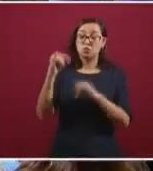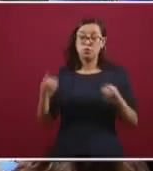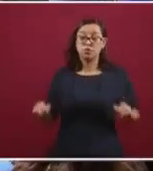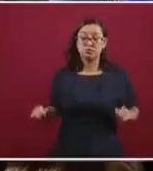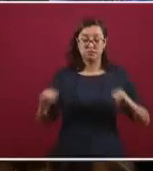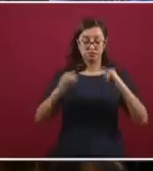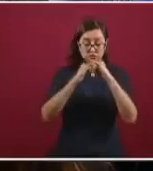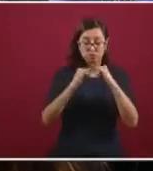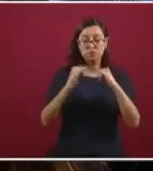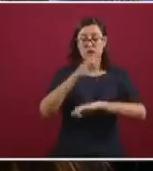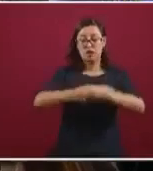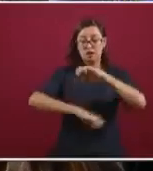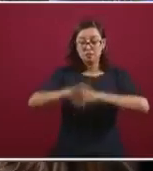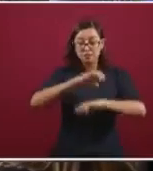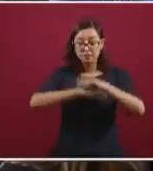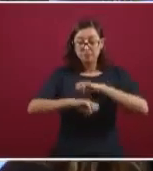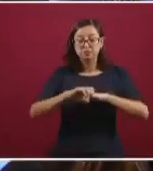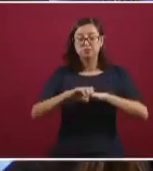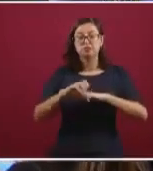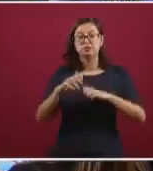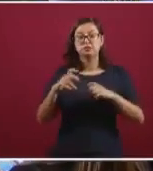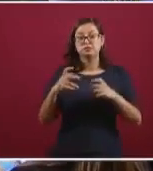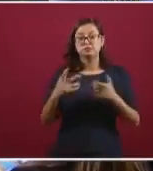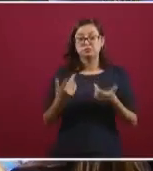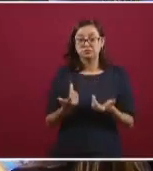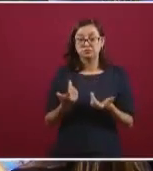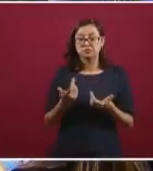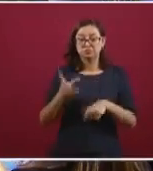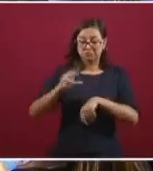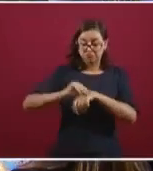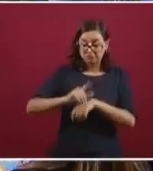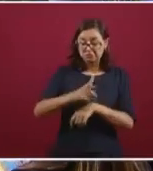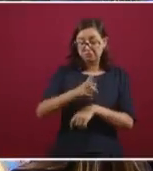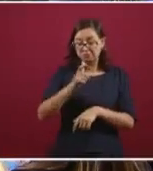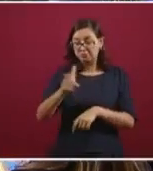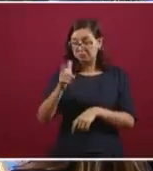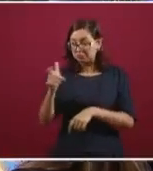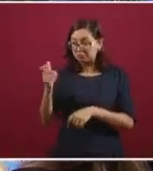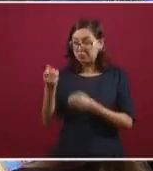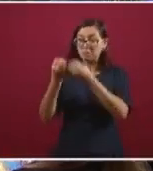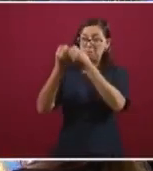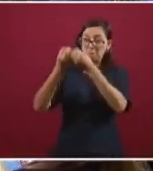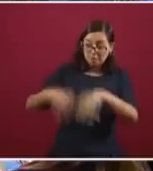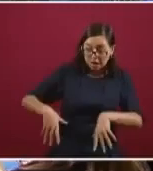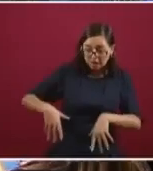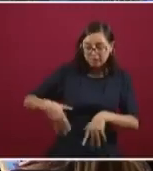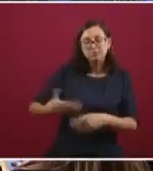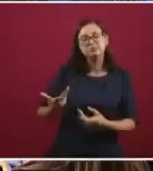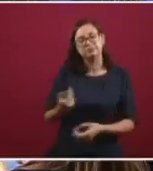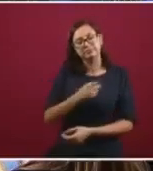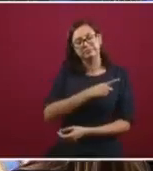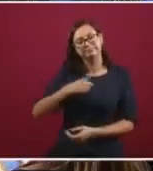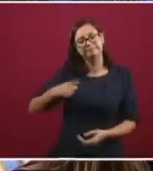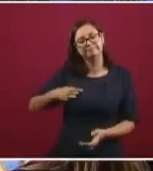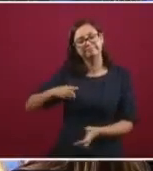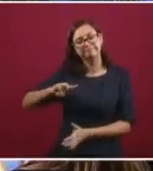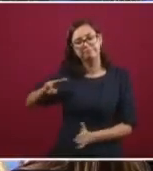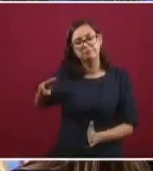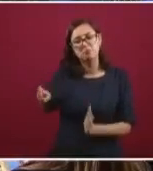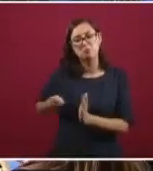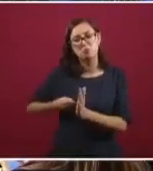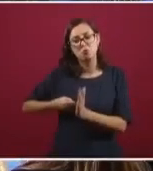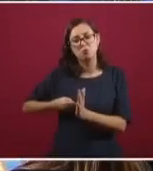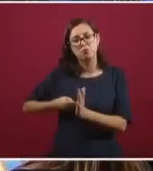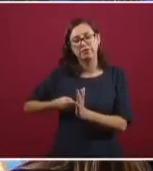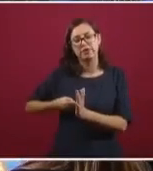o empresas que tienen este tipo de licencias, hay una sanción administrativa que va